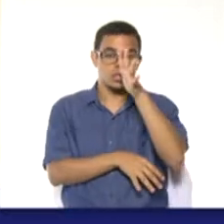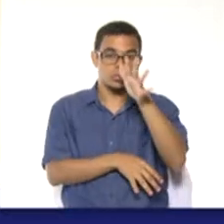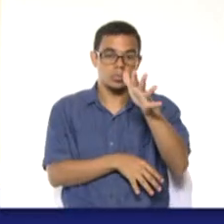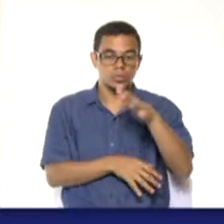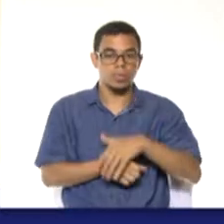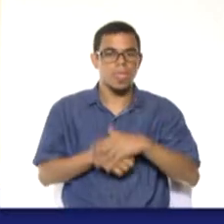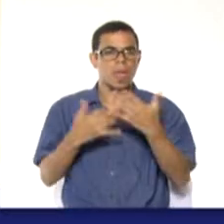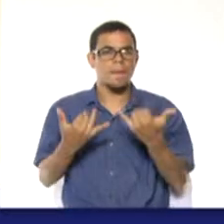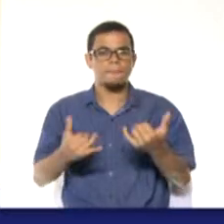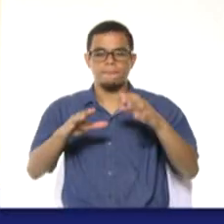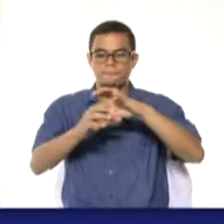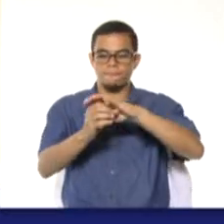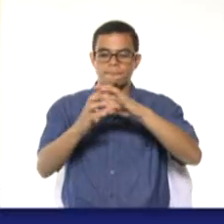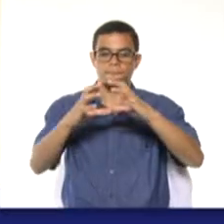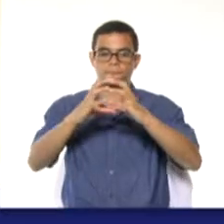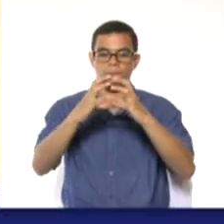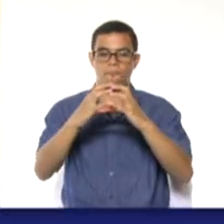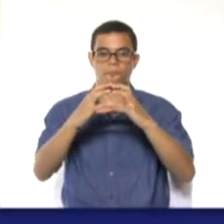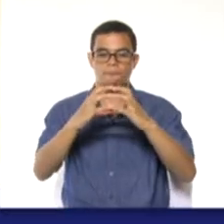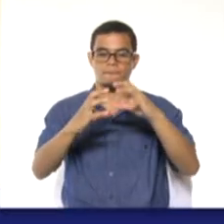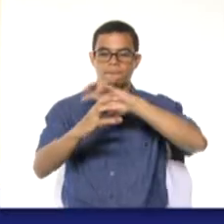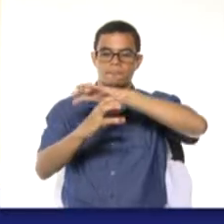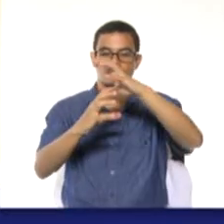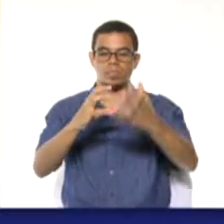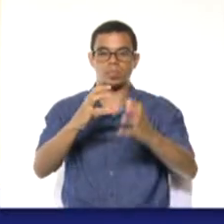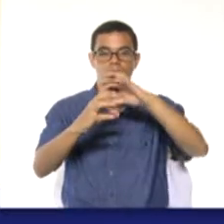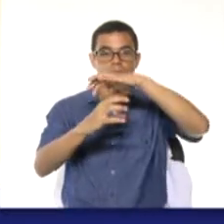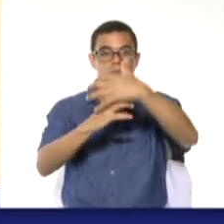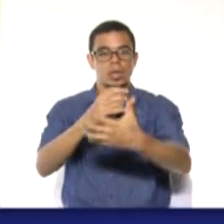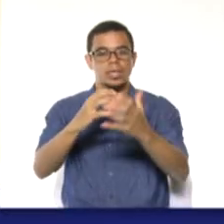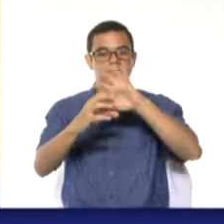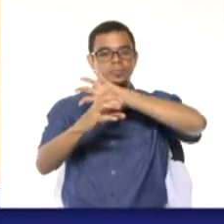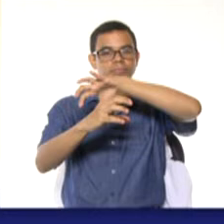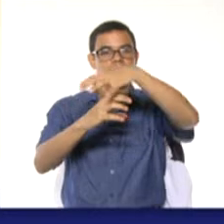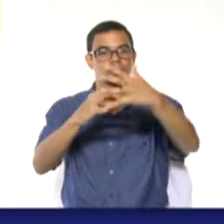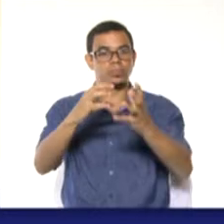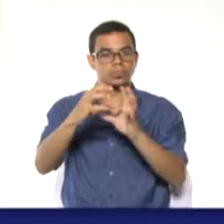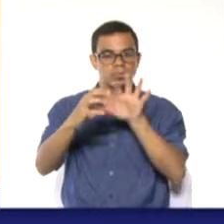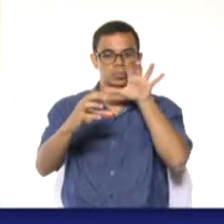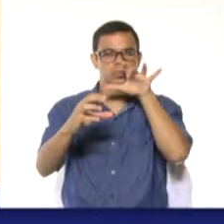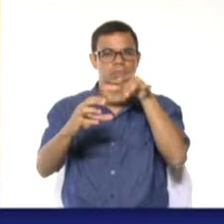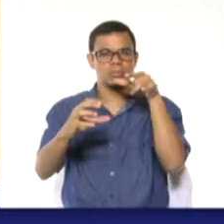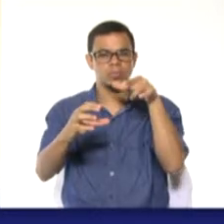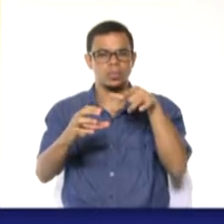atmósfera. En la atmósfera vamos a tener varias capas. Esas capas van a ser